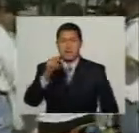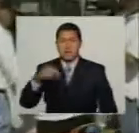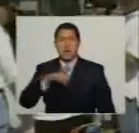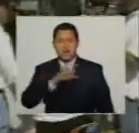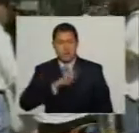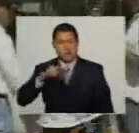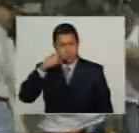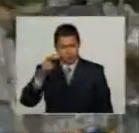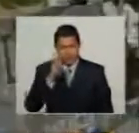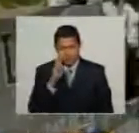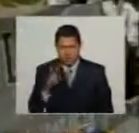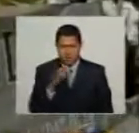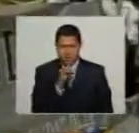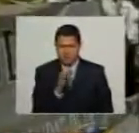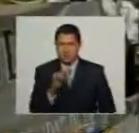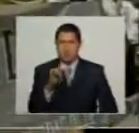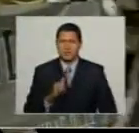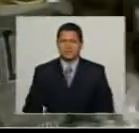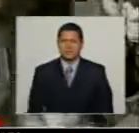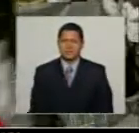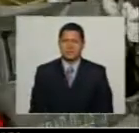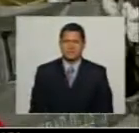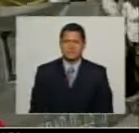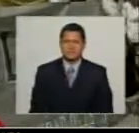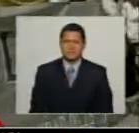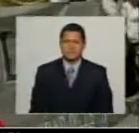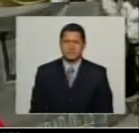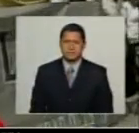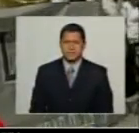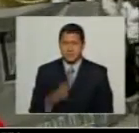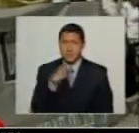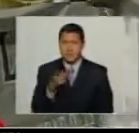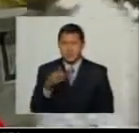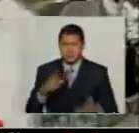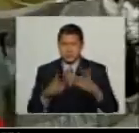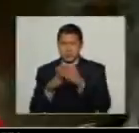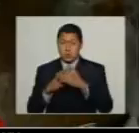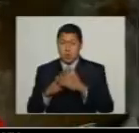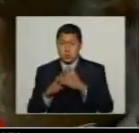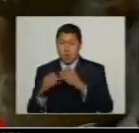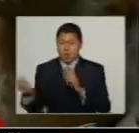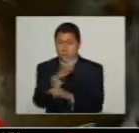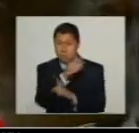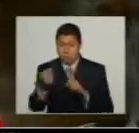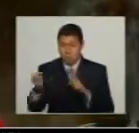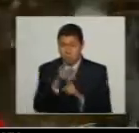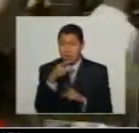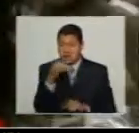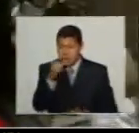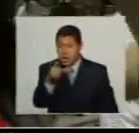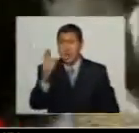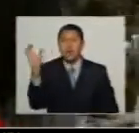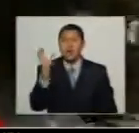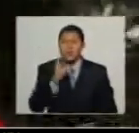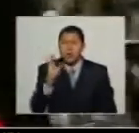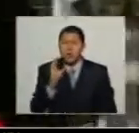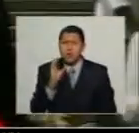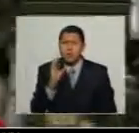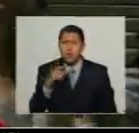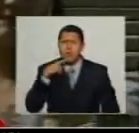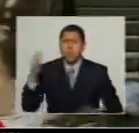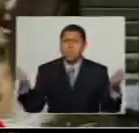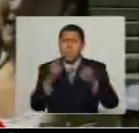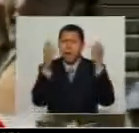y luego retornaremos con la transmisión nacional. Dijeron sino en contra de la violencia que dicen impera en Colombia. Los manifestantes